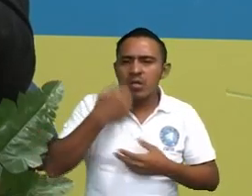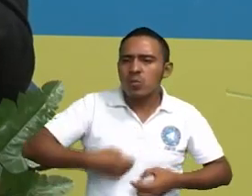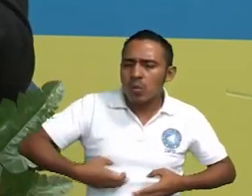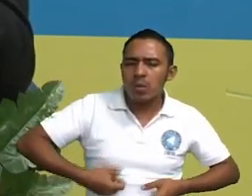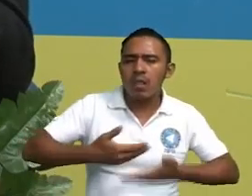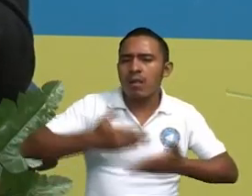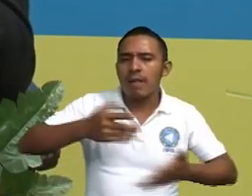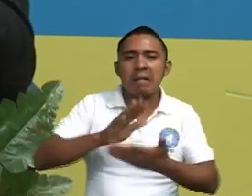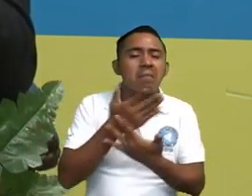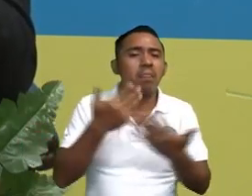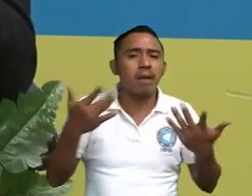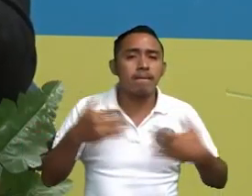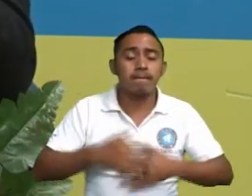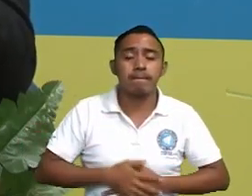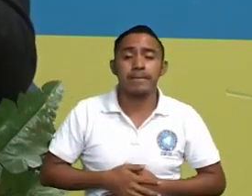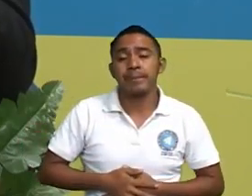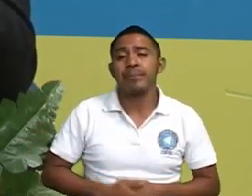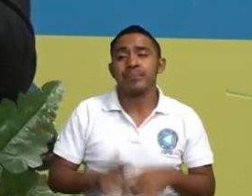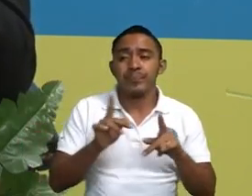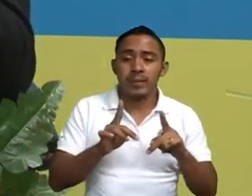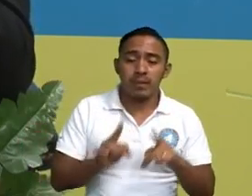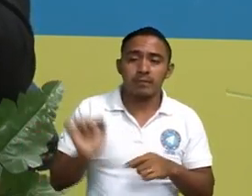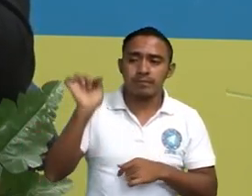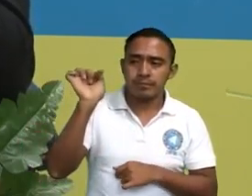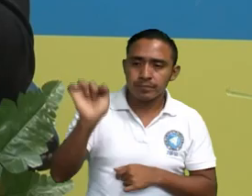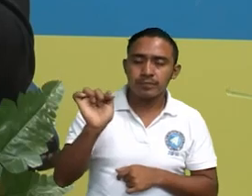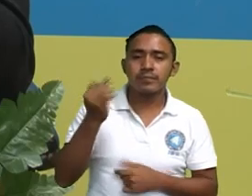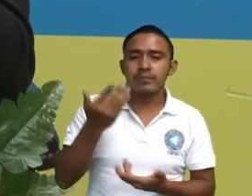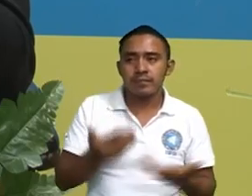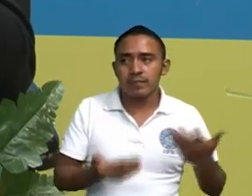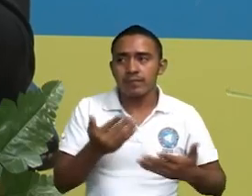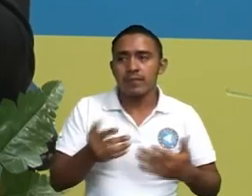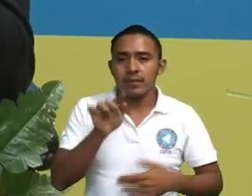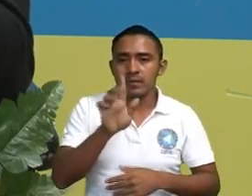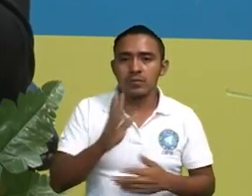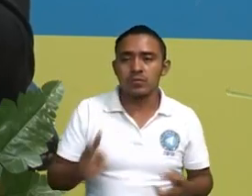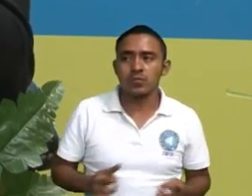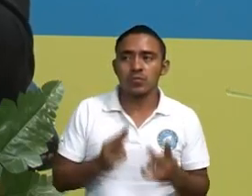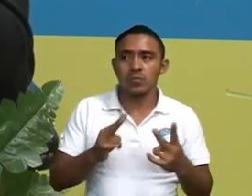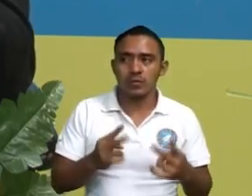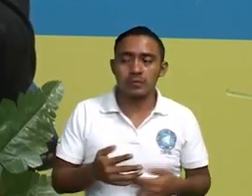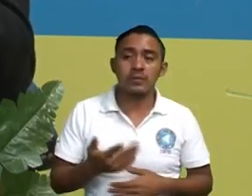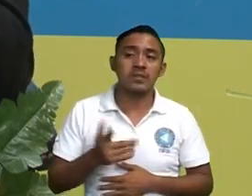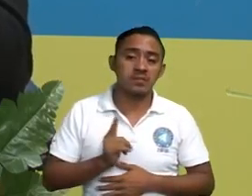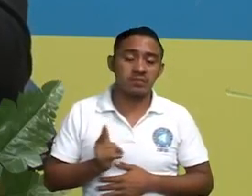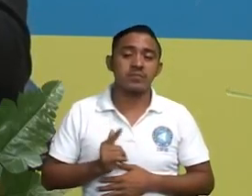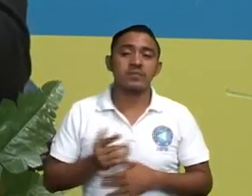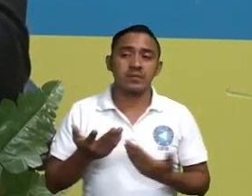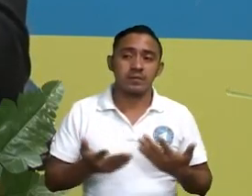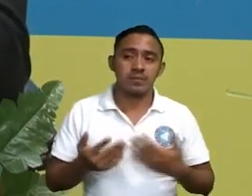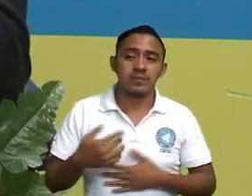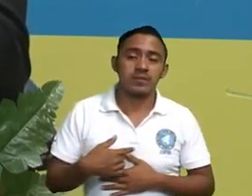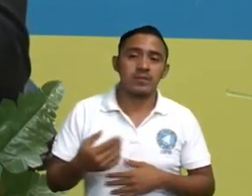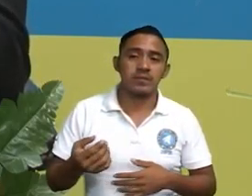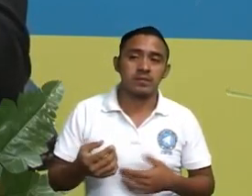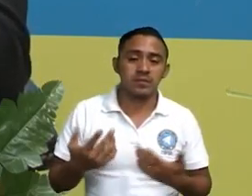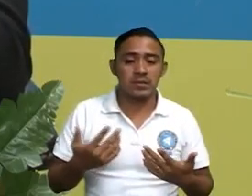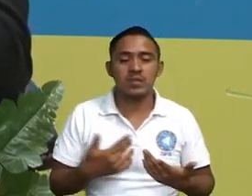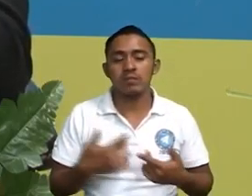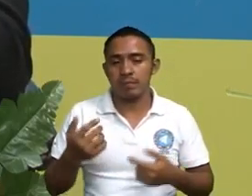Nosotros le hacemos la salvedad al paciente que en algún momento de su vida va a presentar sintomatología de los cálculos, asociada